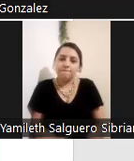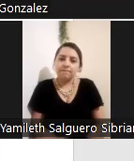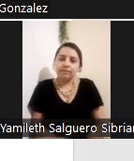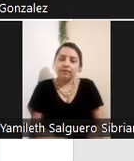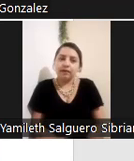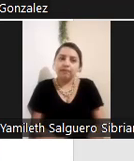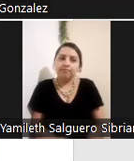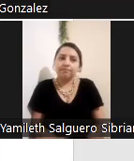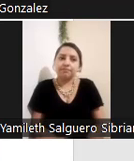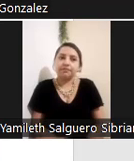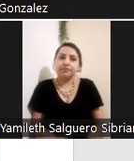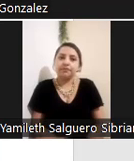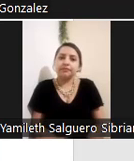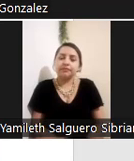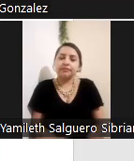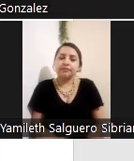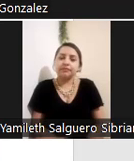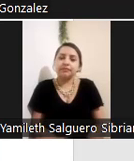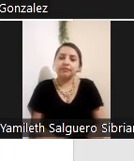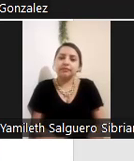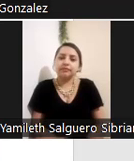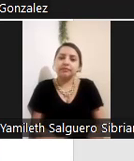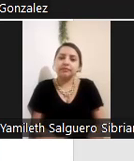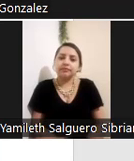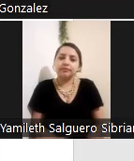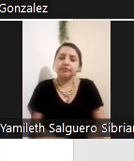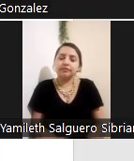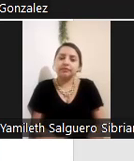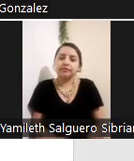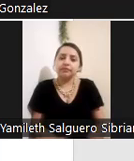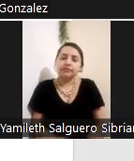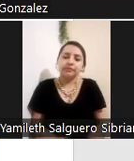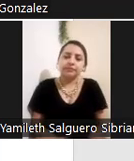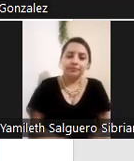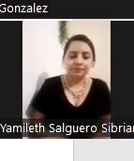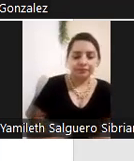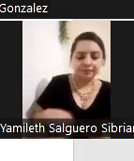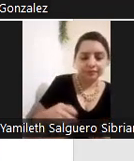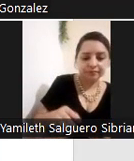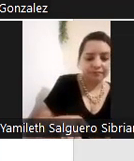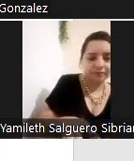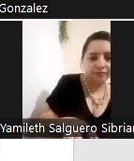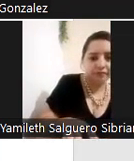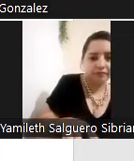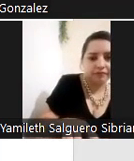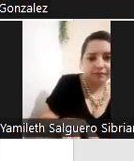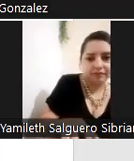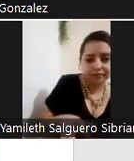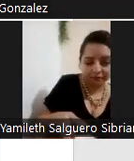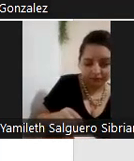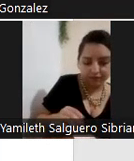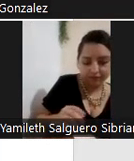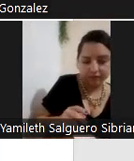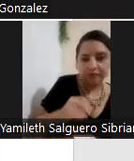la página web y hay que darle mucha atención a esta parte Entonces qué es el móvil firt est es una estrategia de diseño